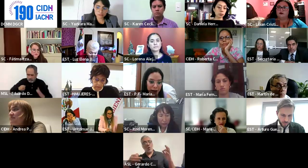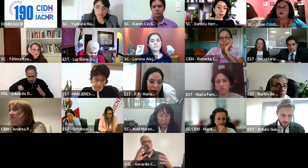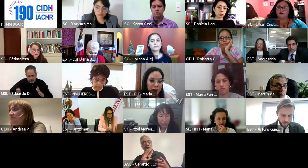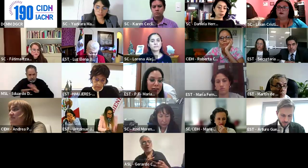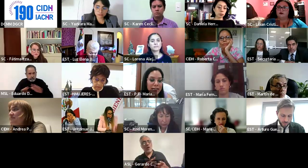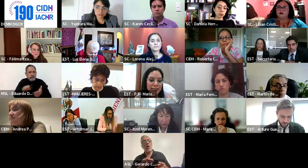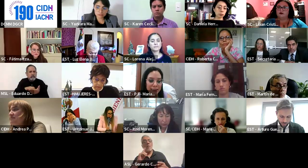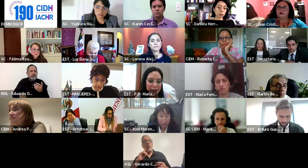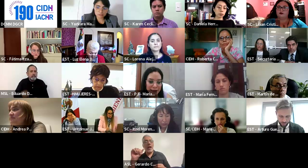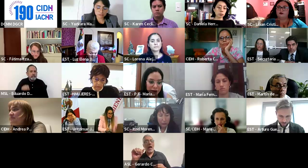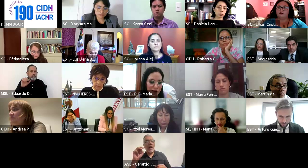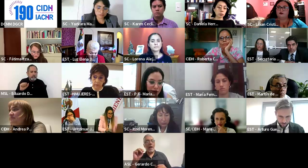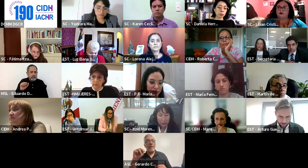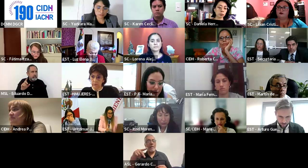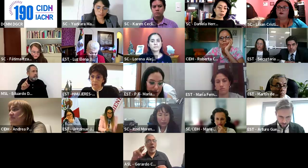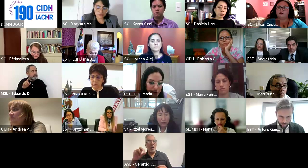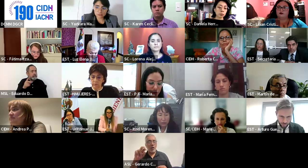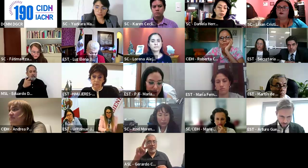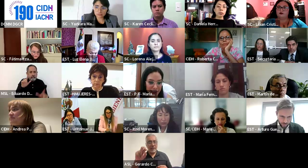en el amparo